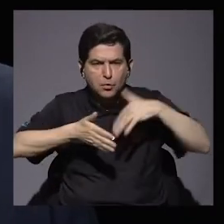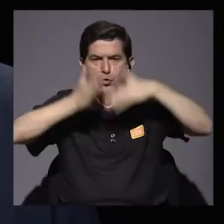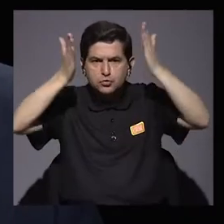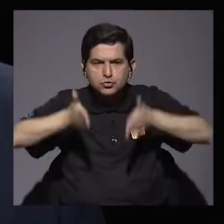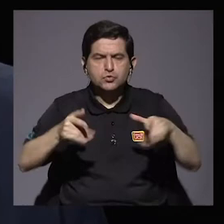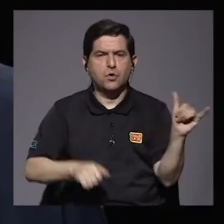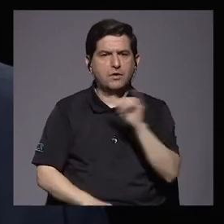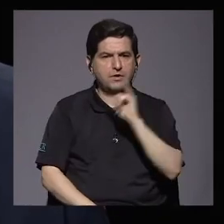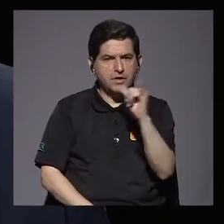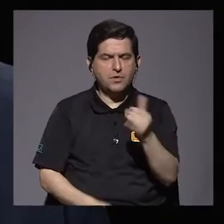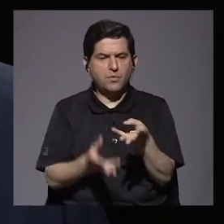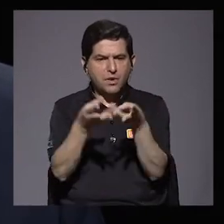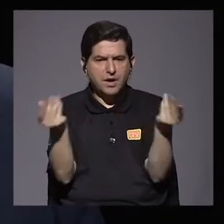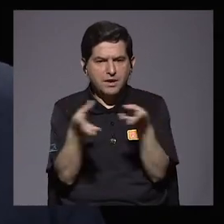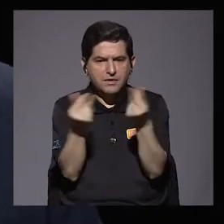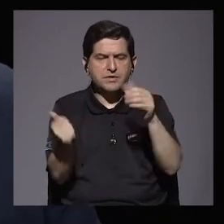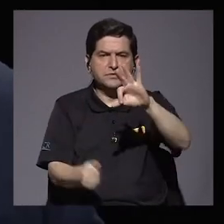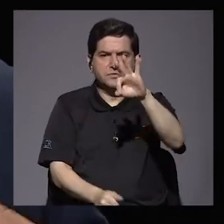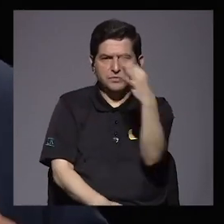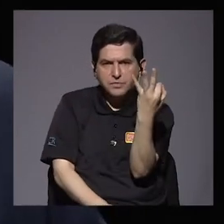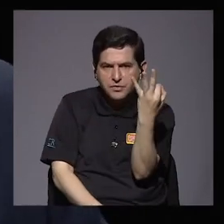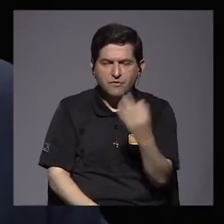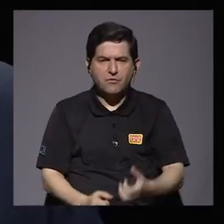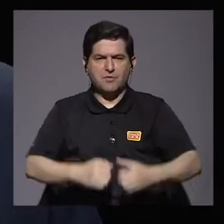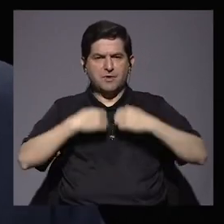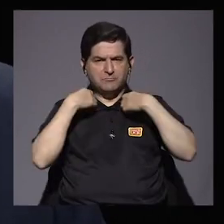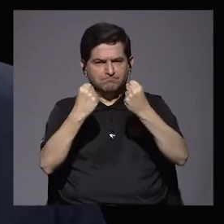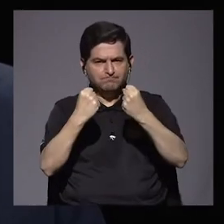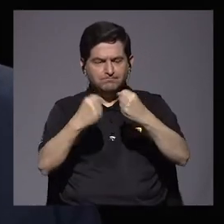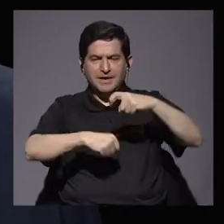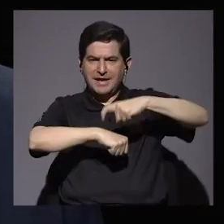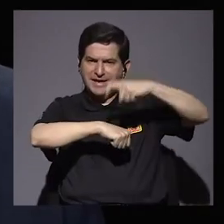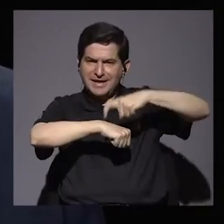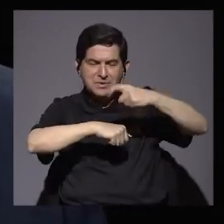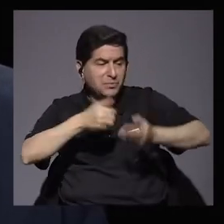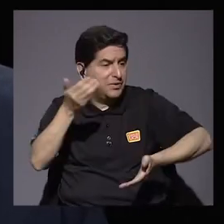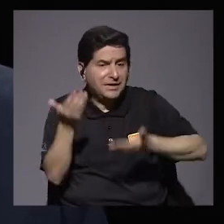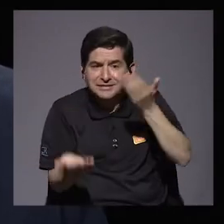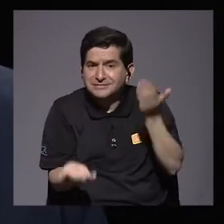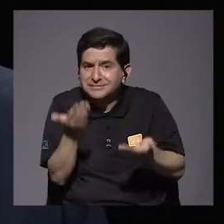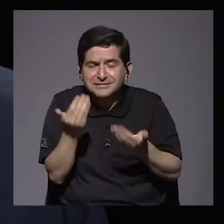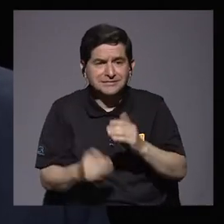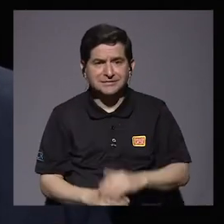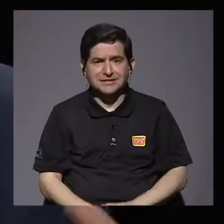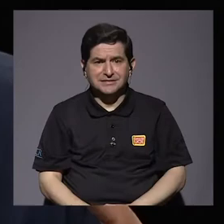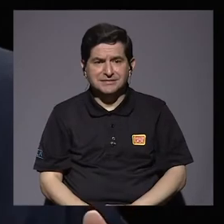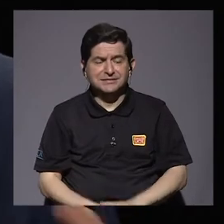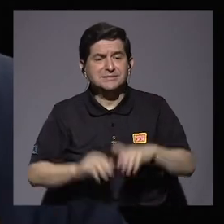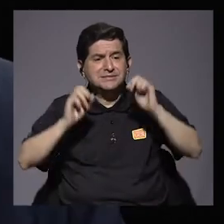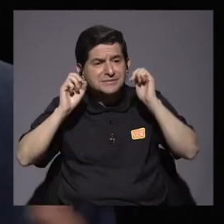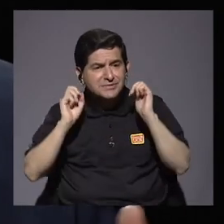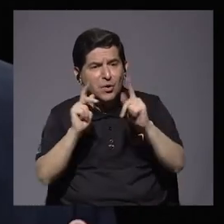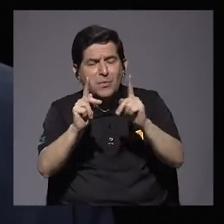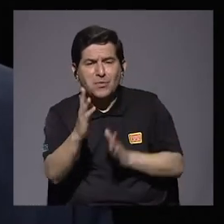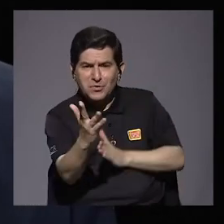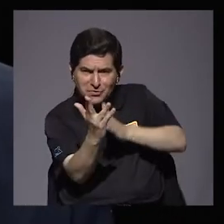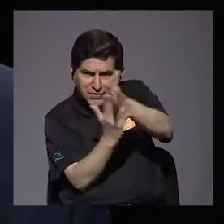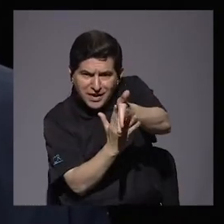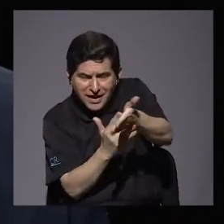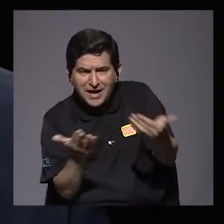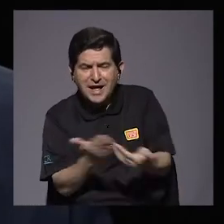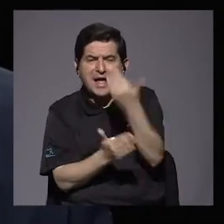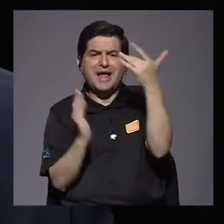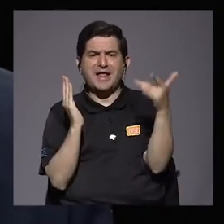sino también resolverlo de una manera potente en épocas en las que las posibilidades de acceso a esas